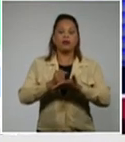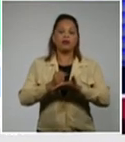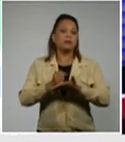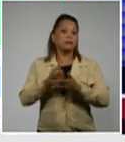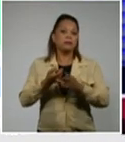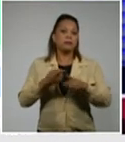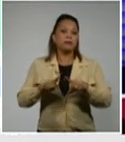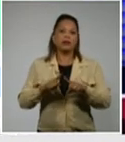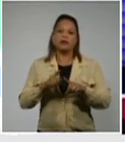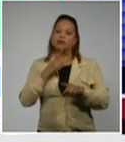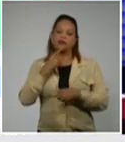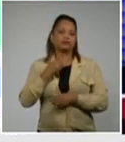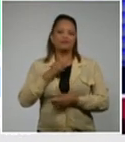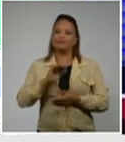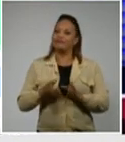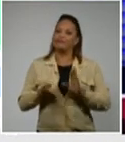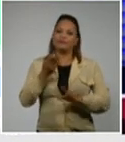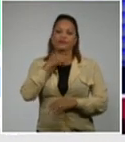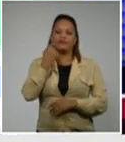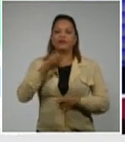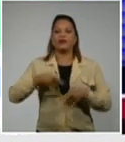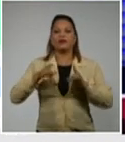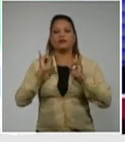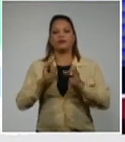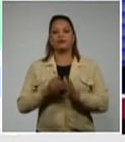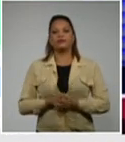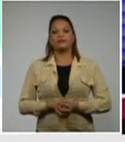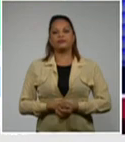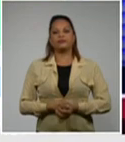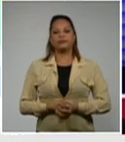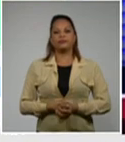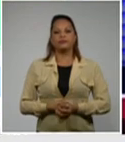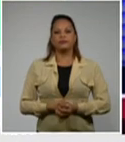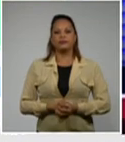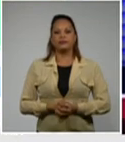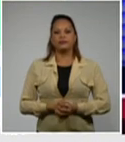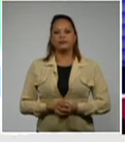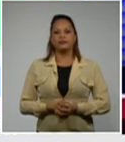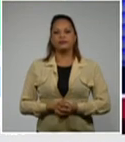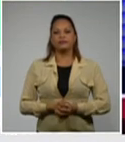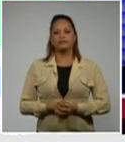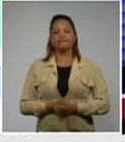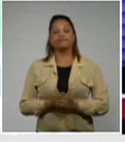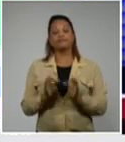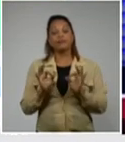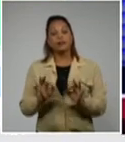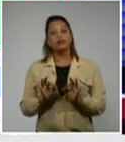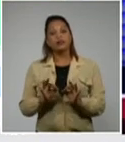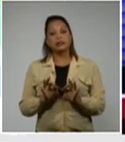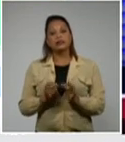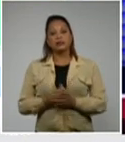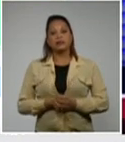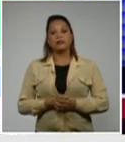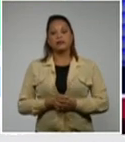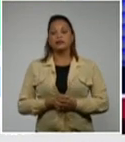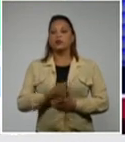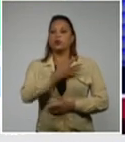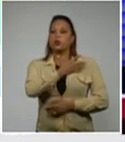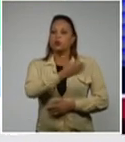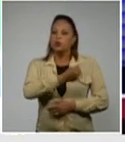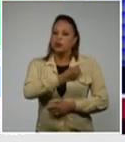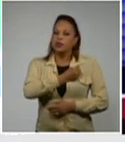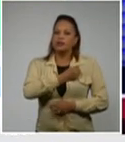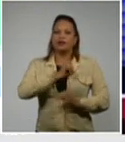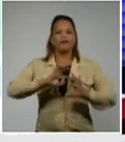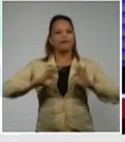la paciente lamentablemente fallece. Realmente damos las condolencias a sus familiares